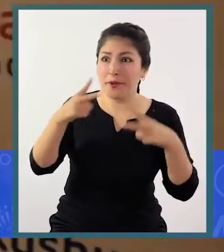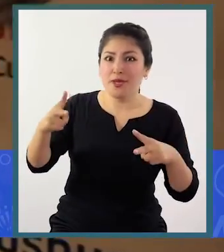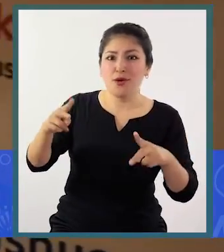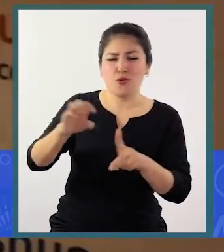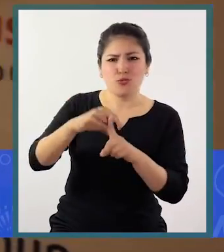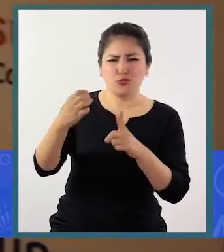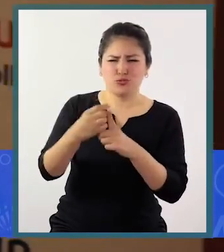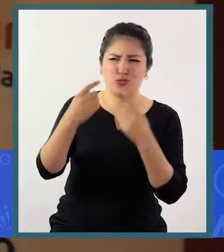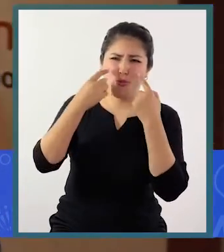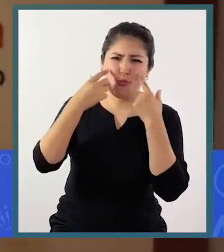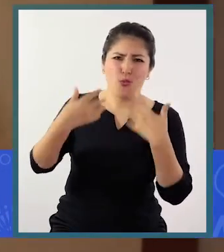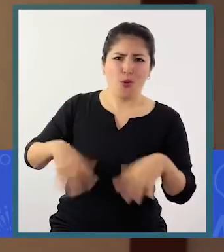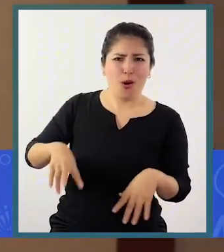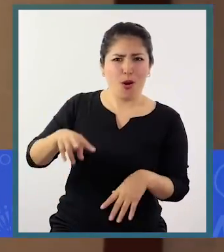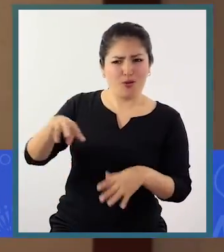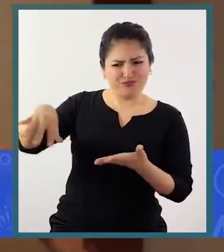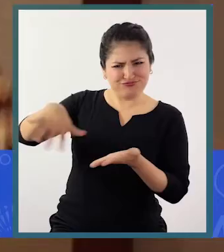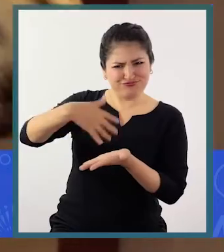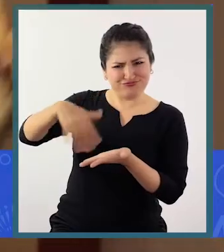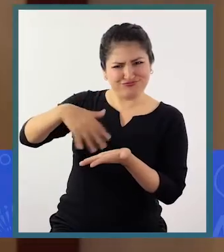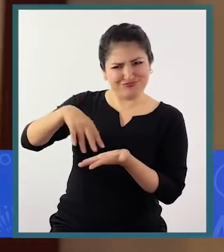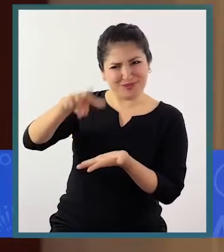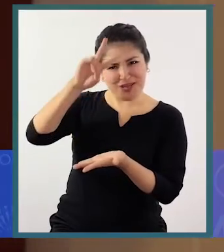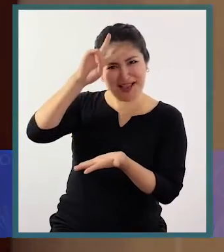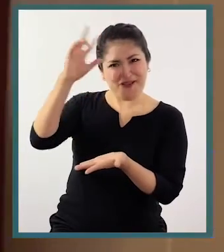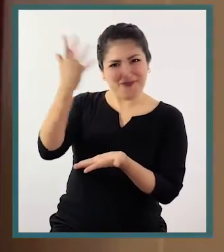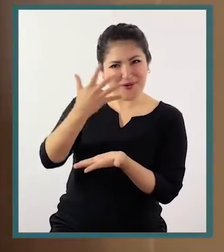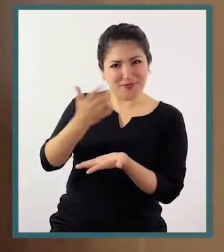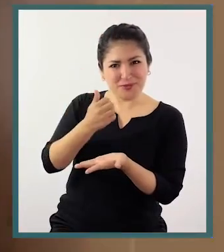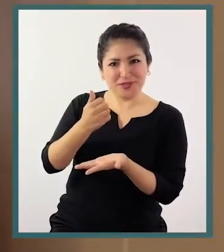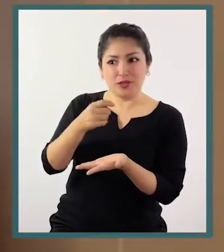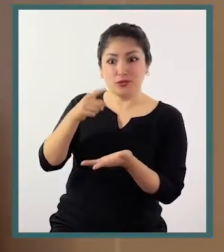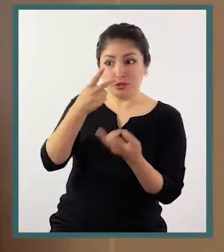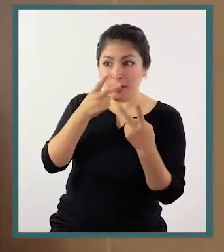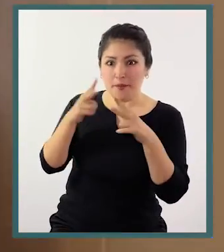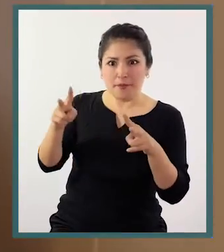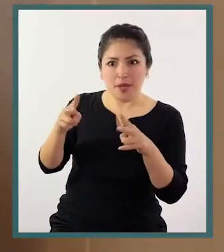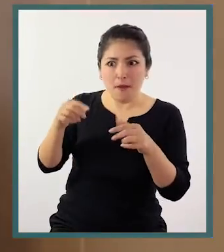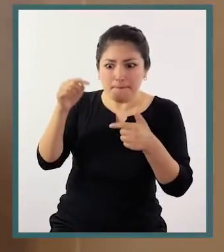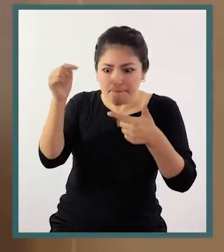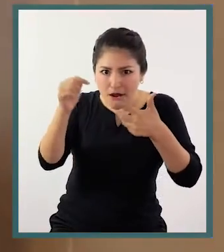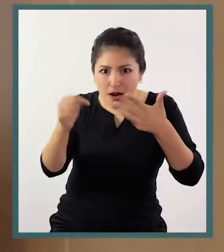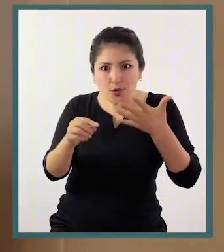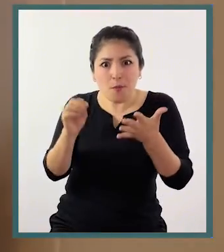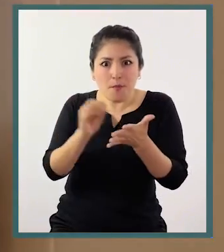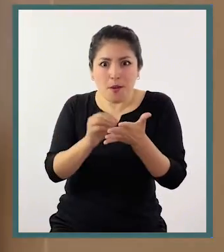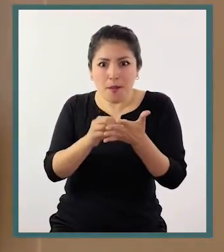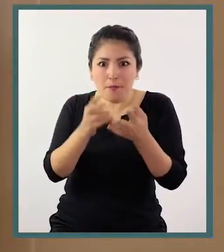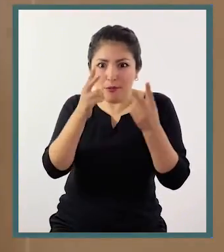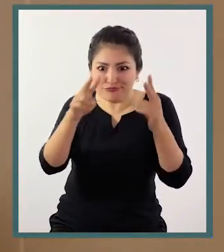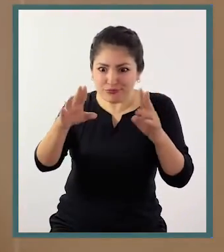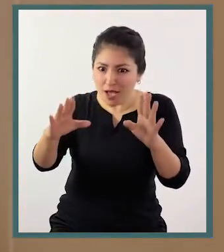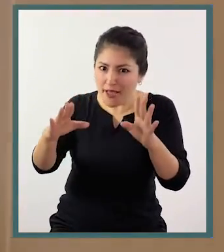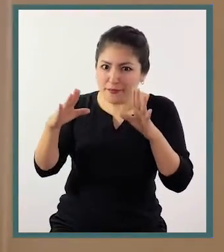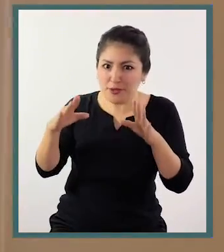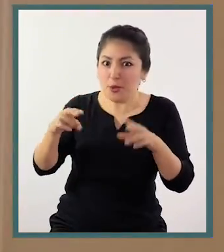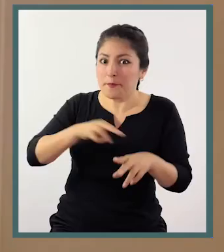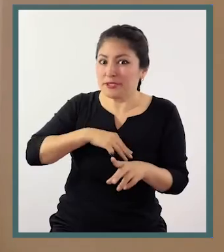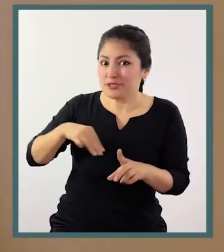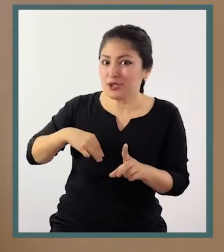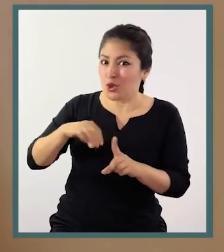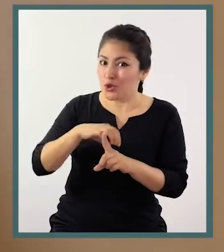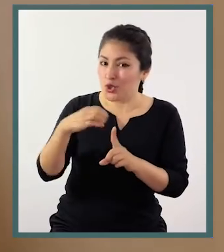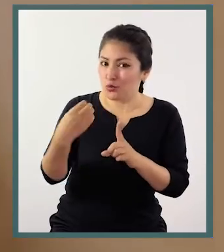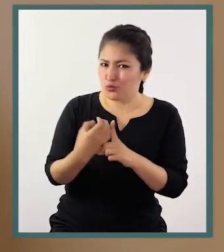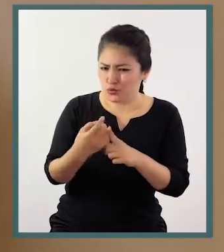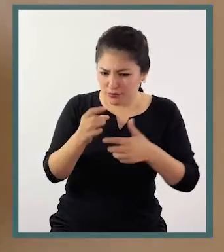riqueza cultural de nuestro folclor afroperuano. Estén atentos porque hay muchas más actividades que el Ministerio de Cultura